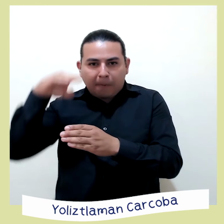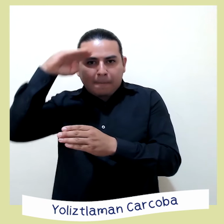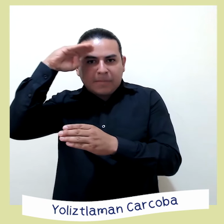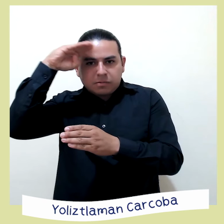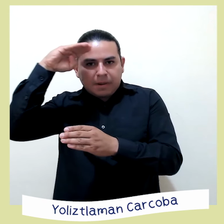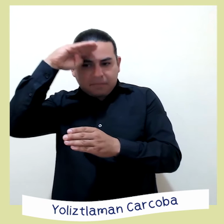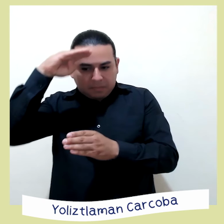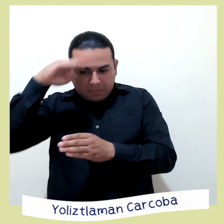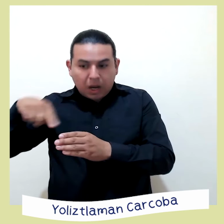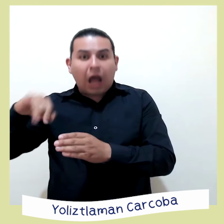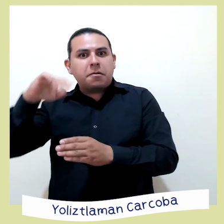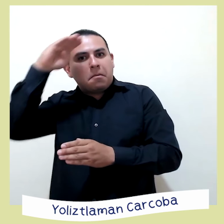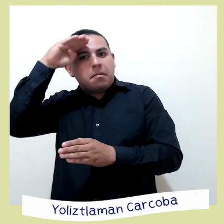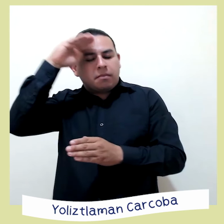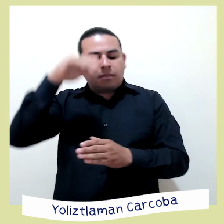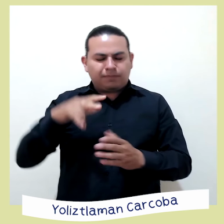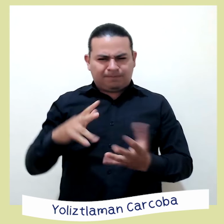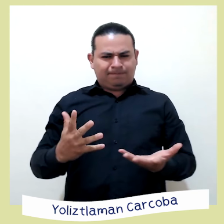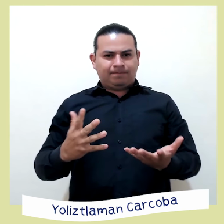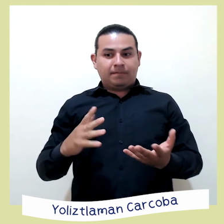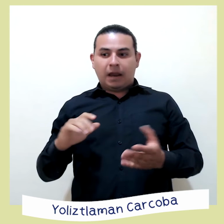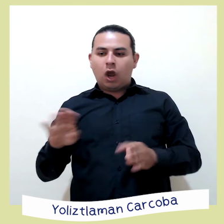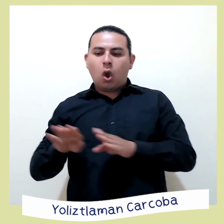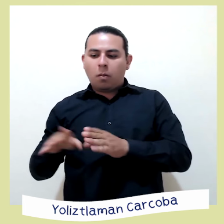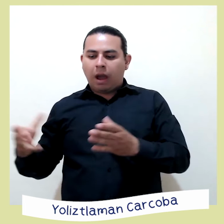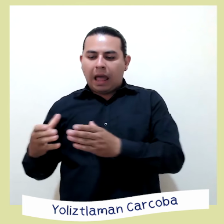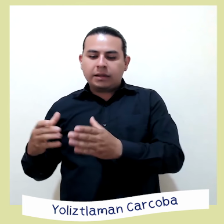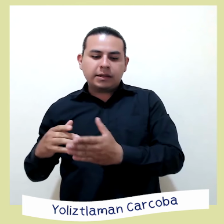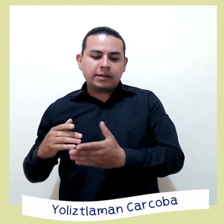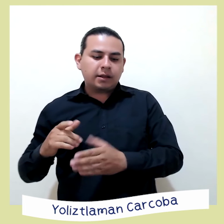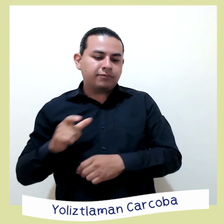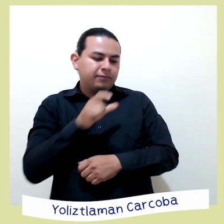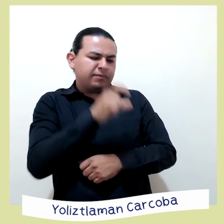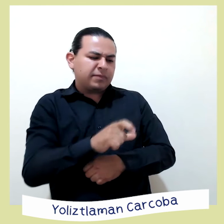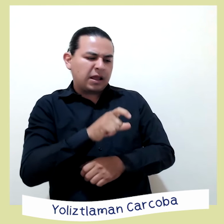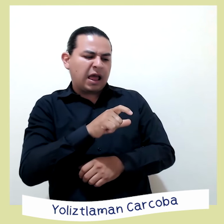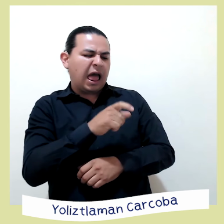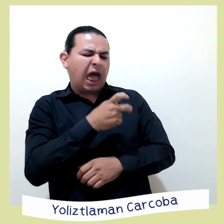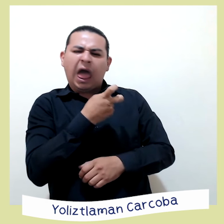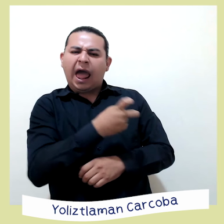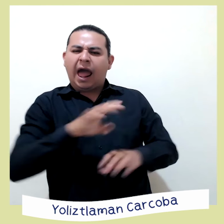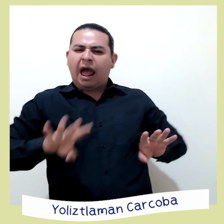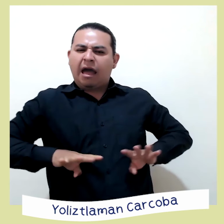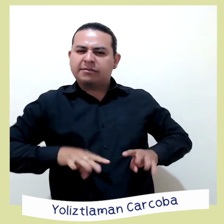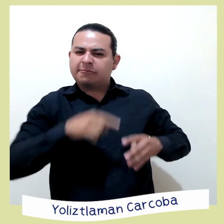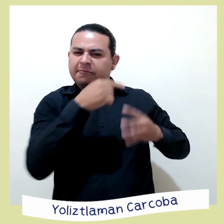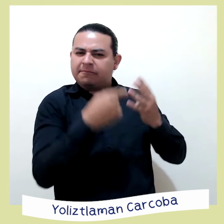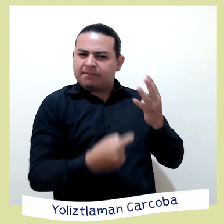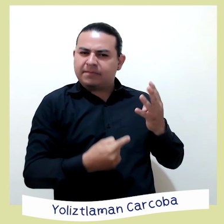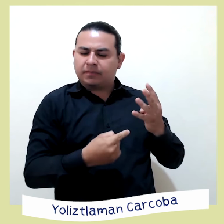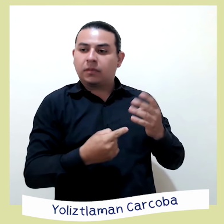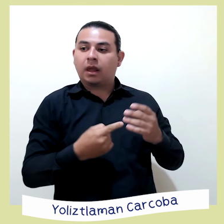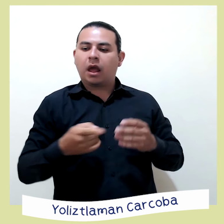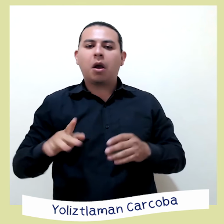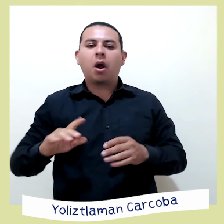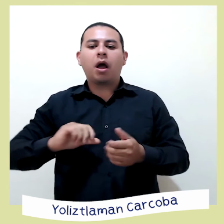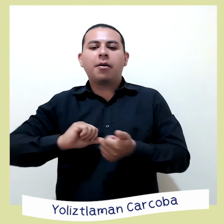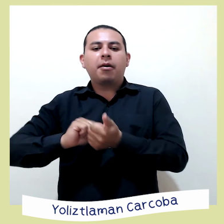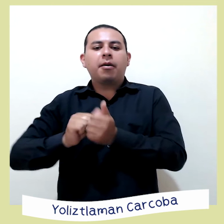que matizan los prejuicios que después tenemos para juzgar el cómo tal o cual persona